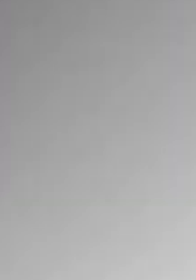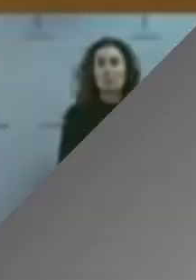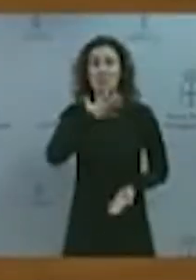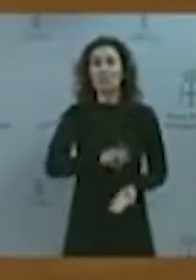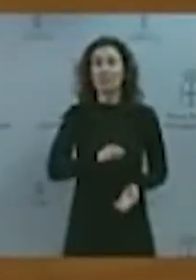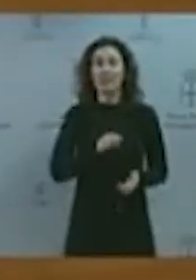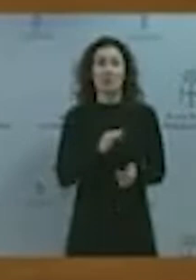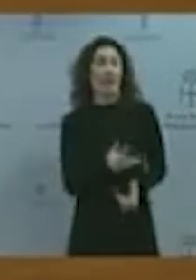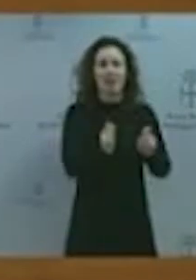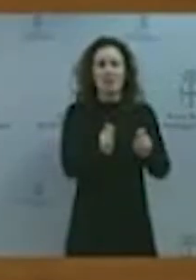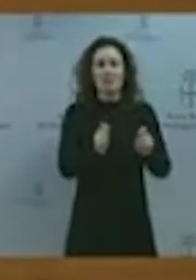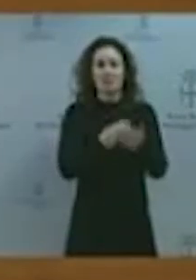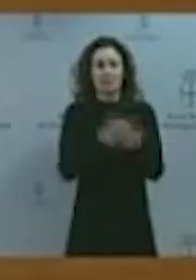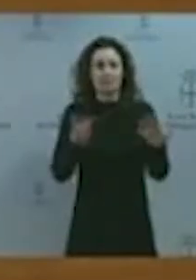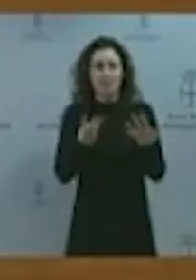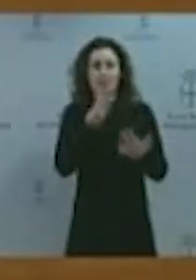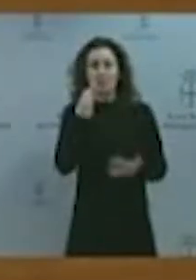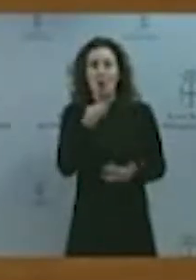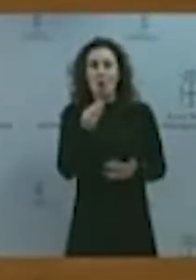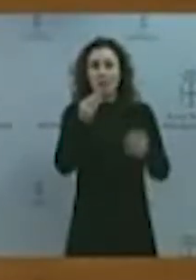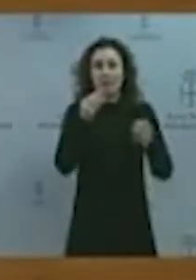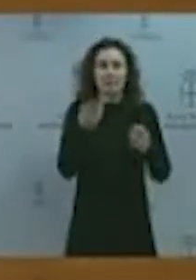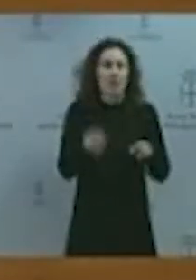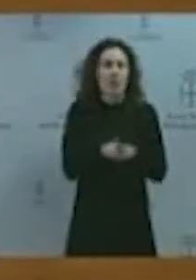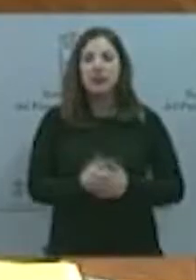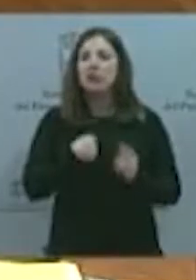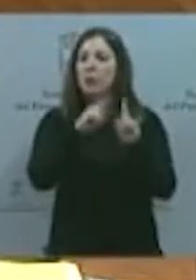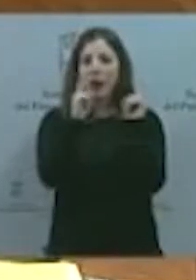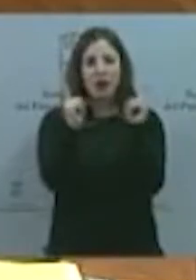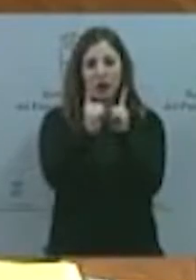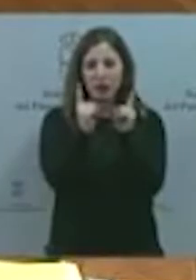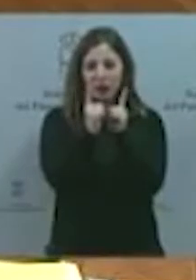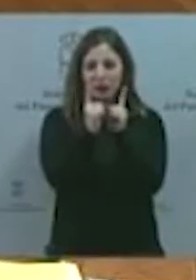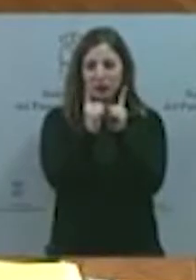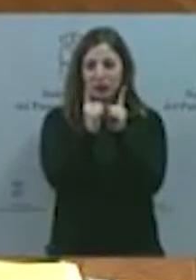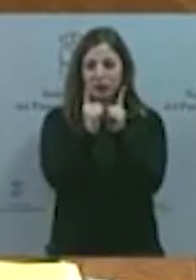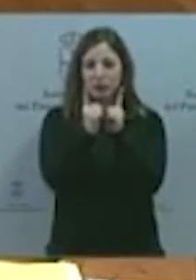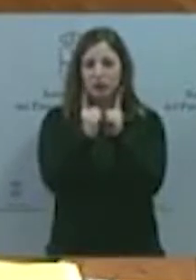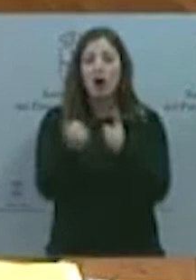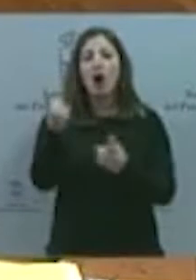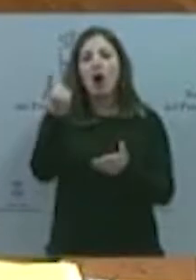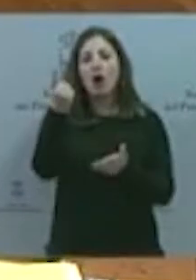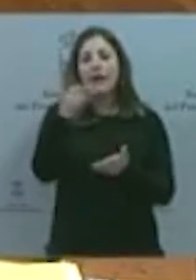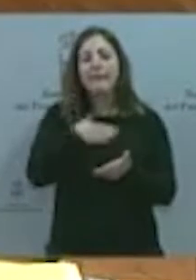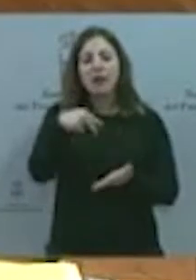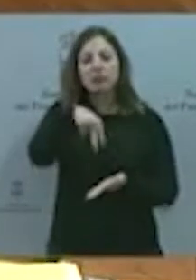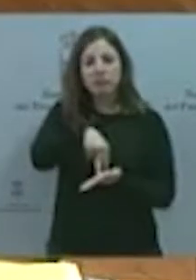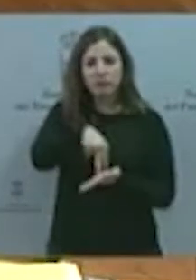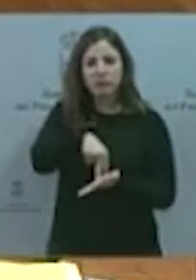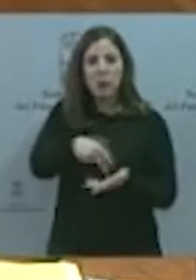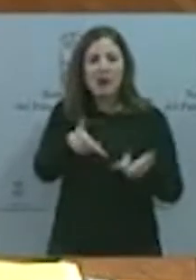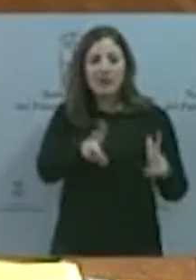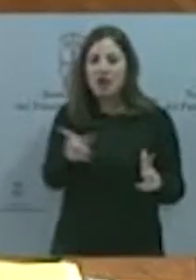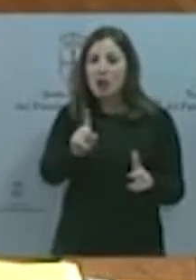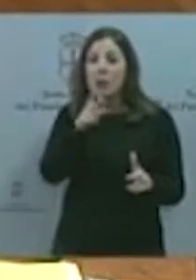Incitación al odio. Me repugna, ese es el uso que ustedes están haciendo, es asqueroso. Me preocupa la salud del señor Ripa, le he visto tan tenso que está colorado